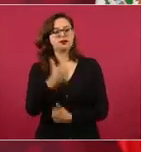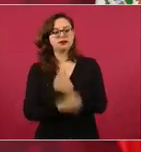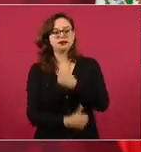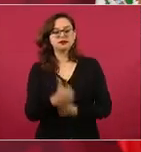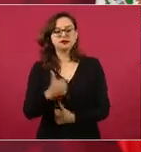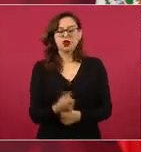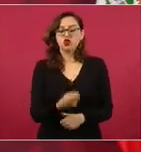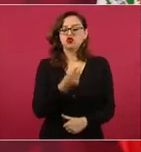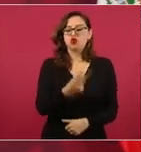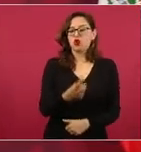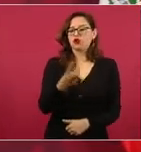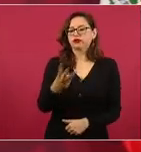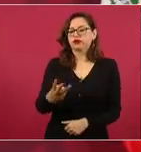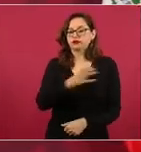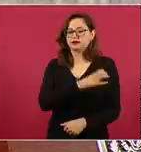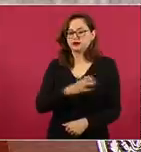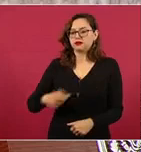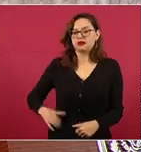esas